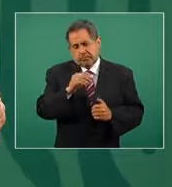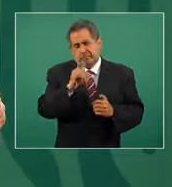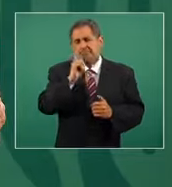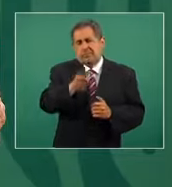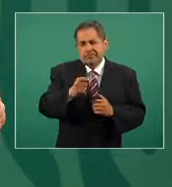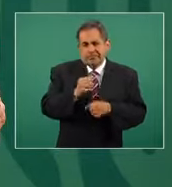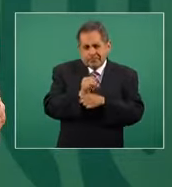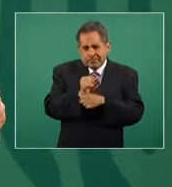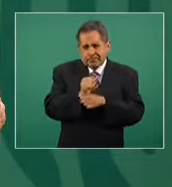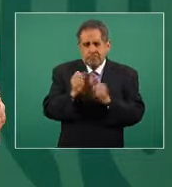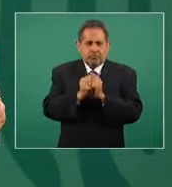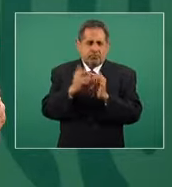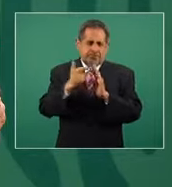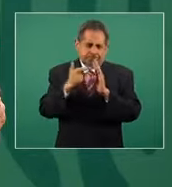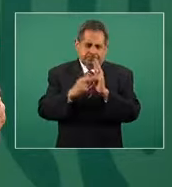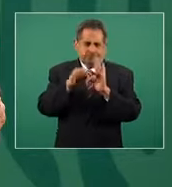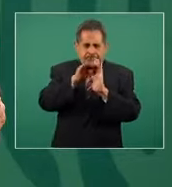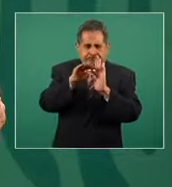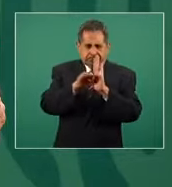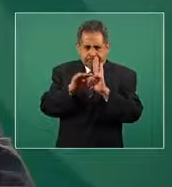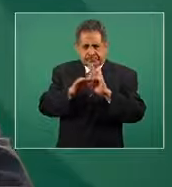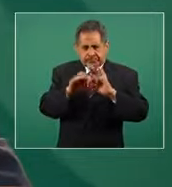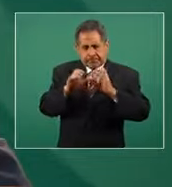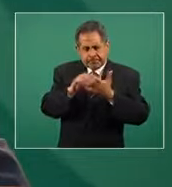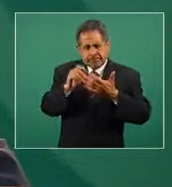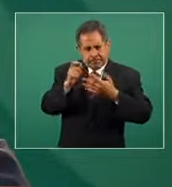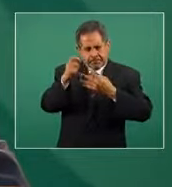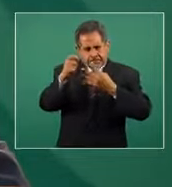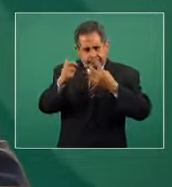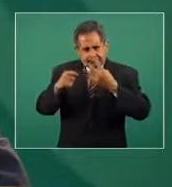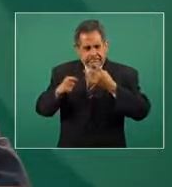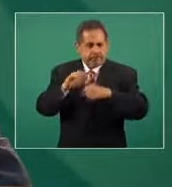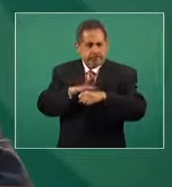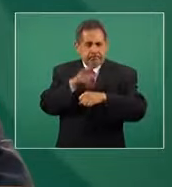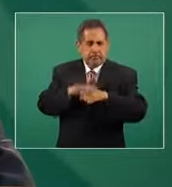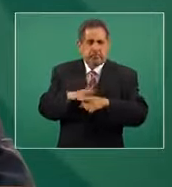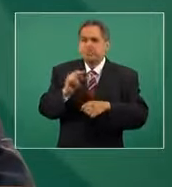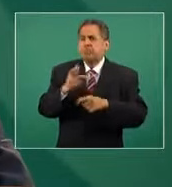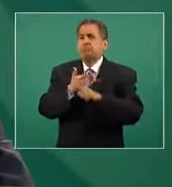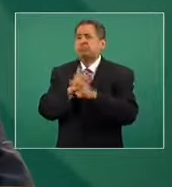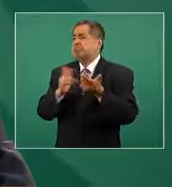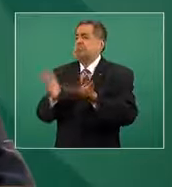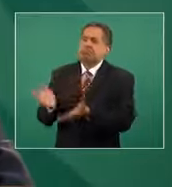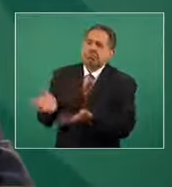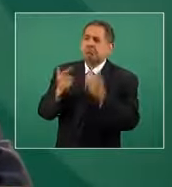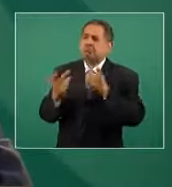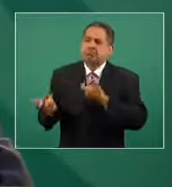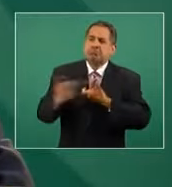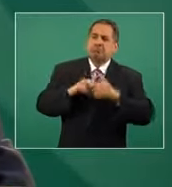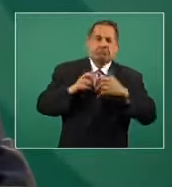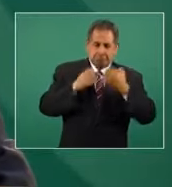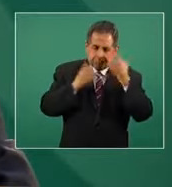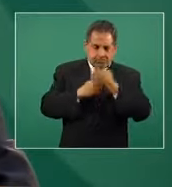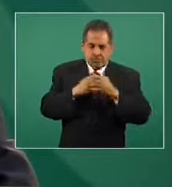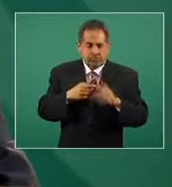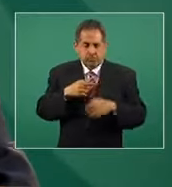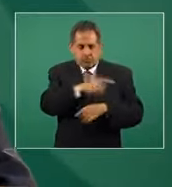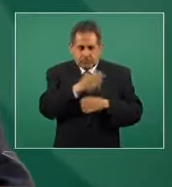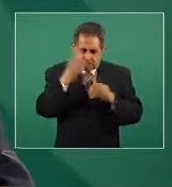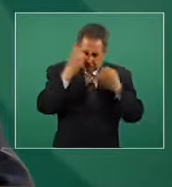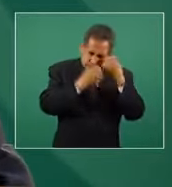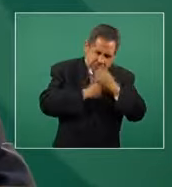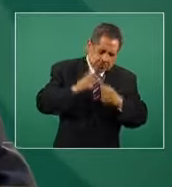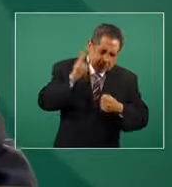investigación con un protocolo, o sea, no es así masivo, están ellos experimentando